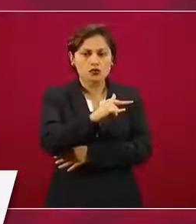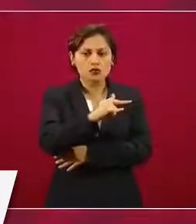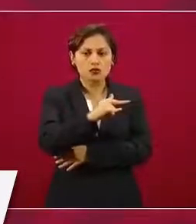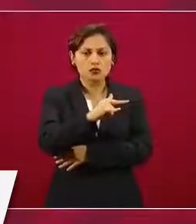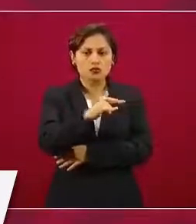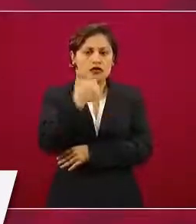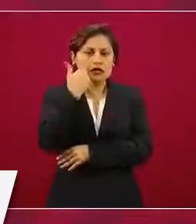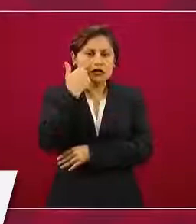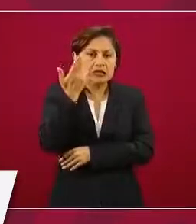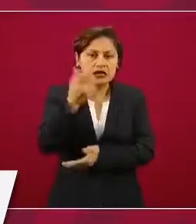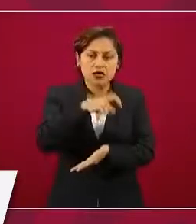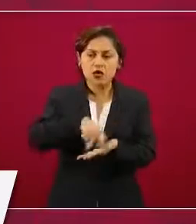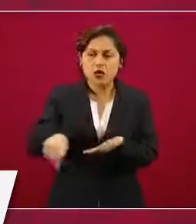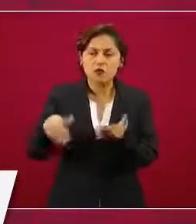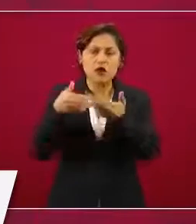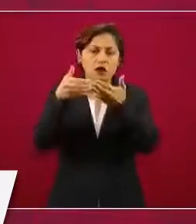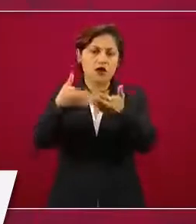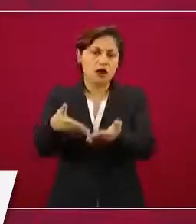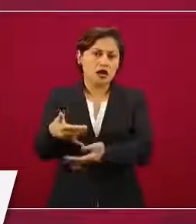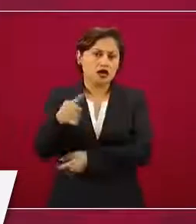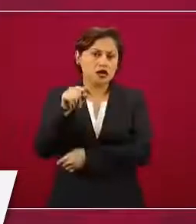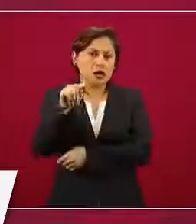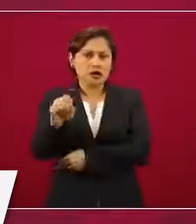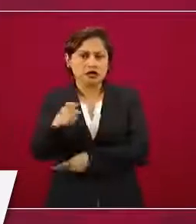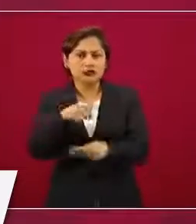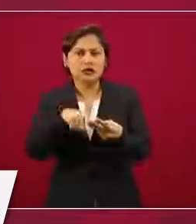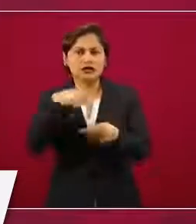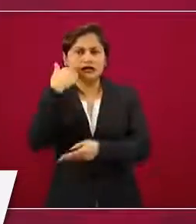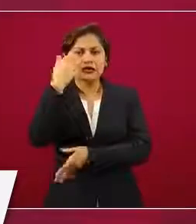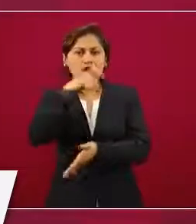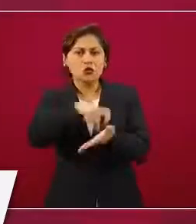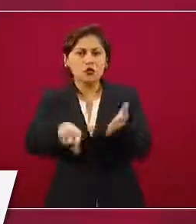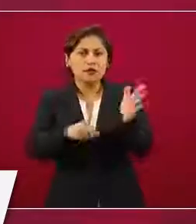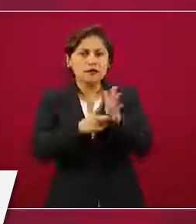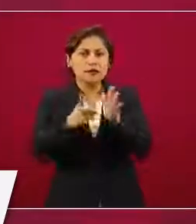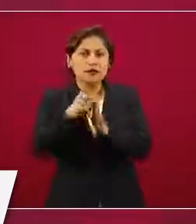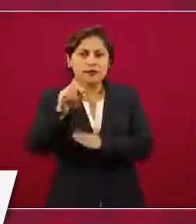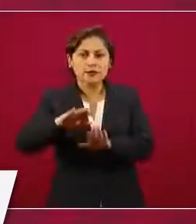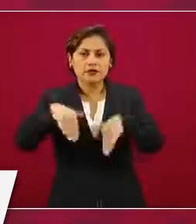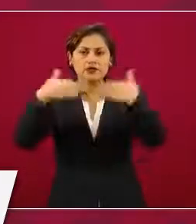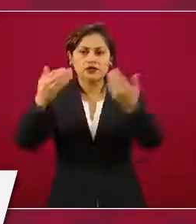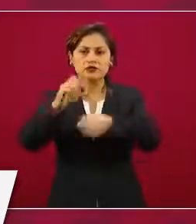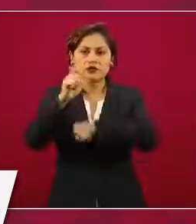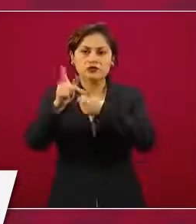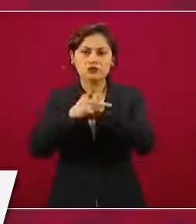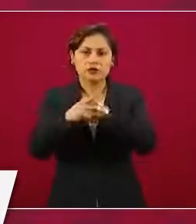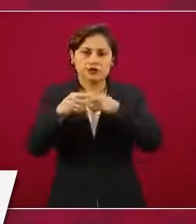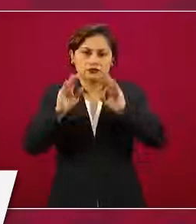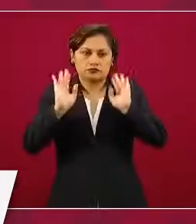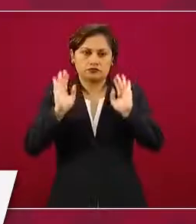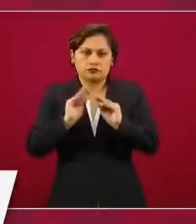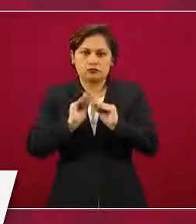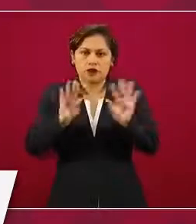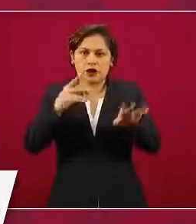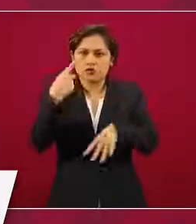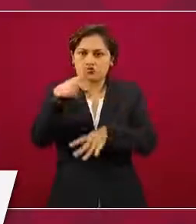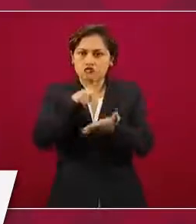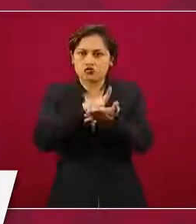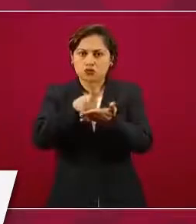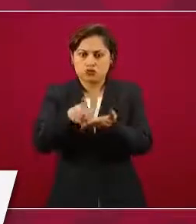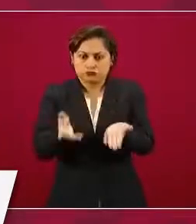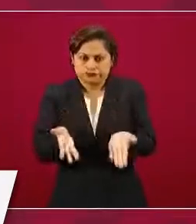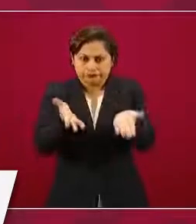quiere tener un yate y quiere tener departamentos en el extranjero, pues está en su derecho, lo puede